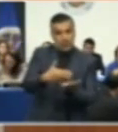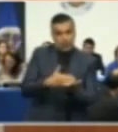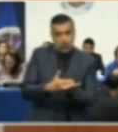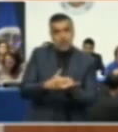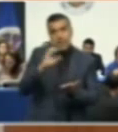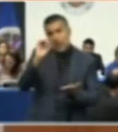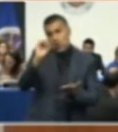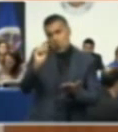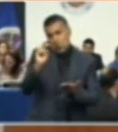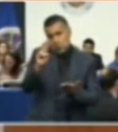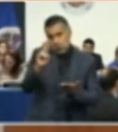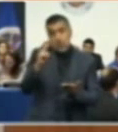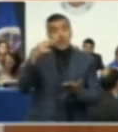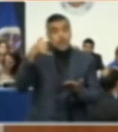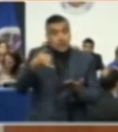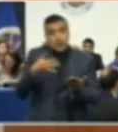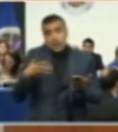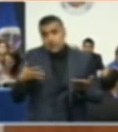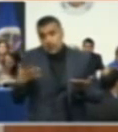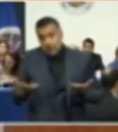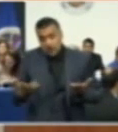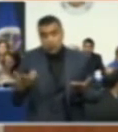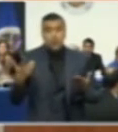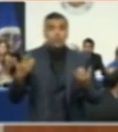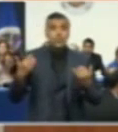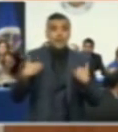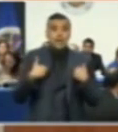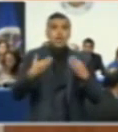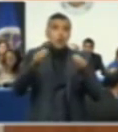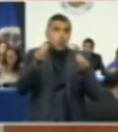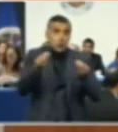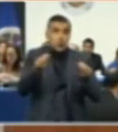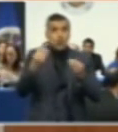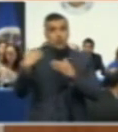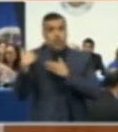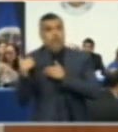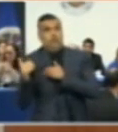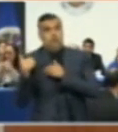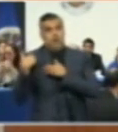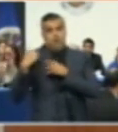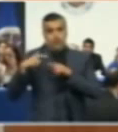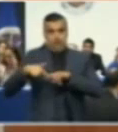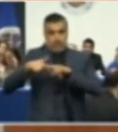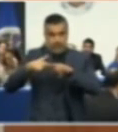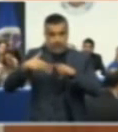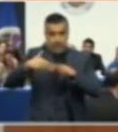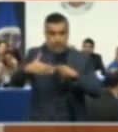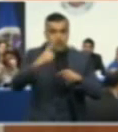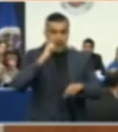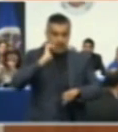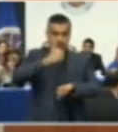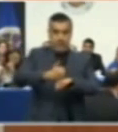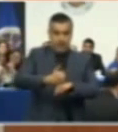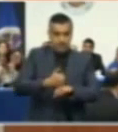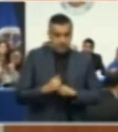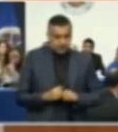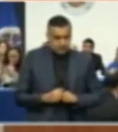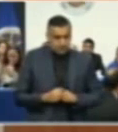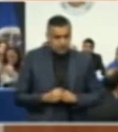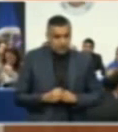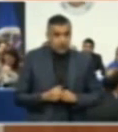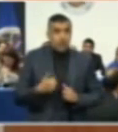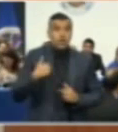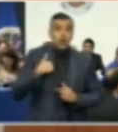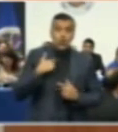Convención de Naciones Unidas y que sin embargo tienen todavía muchas tareas pendientes al momento de la implementación.